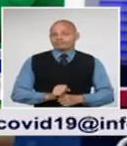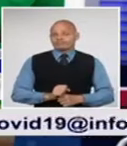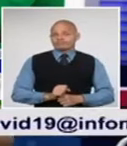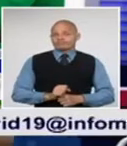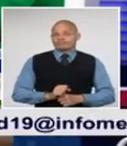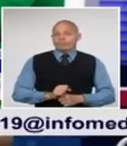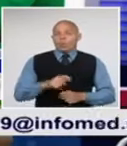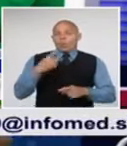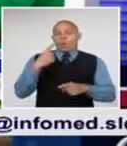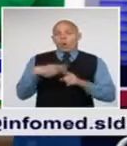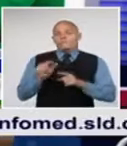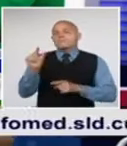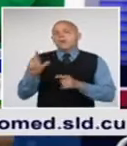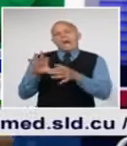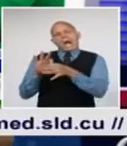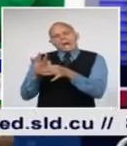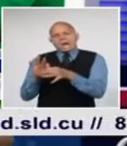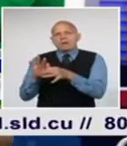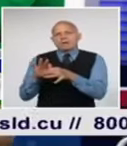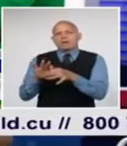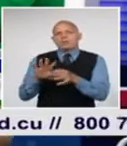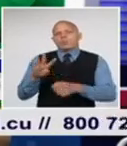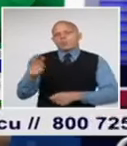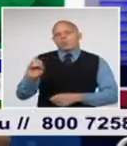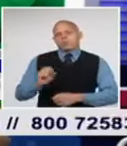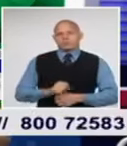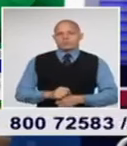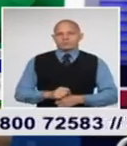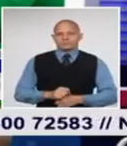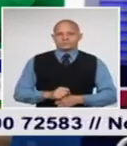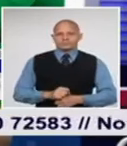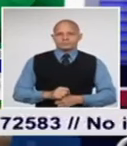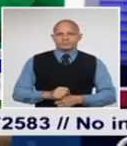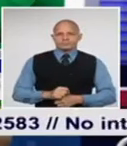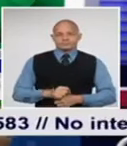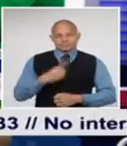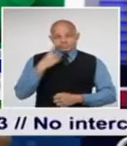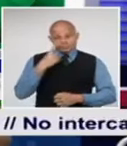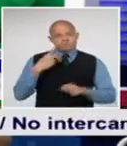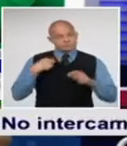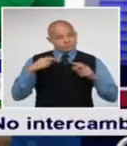de 40 pacientes con COVID grave. Reitero,